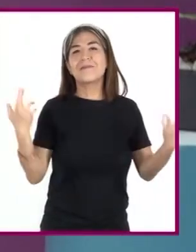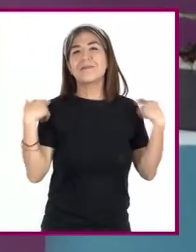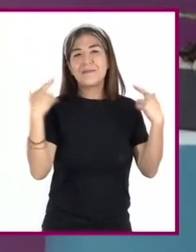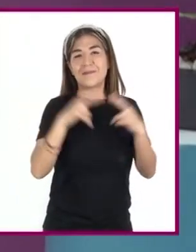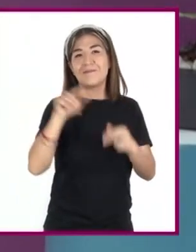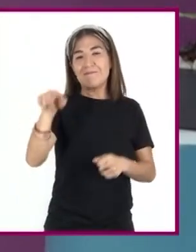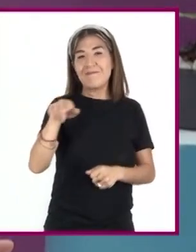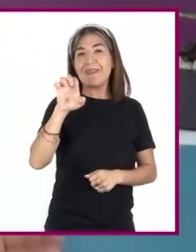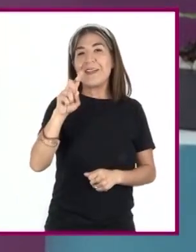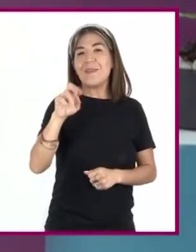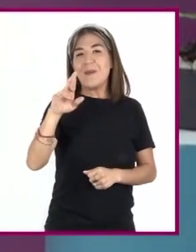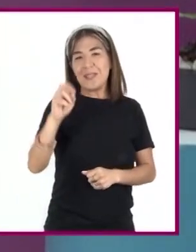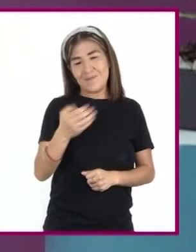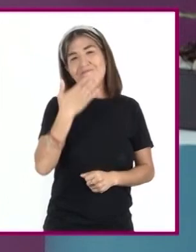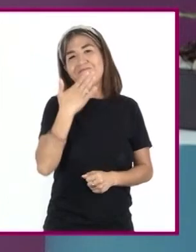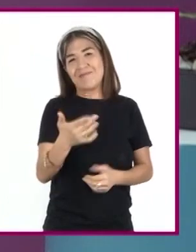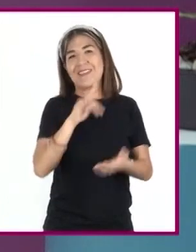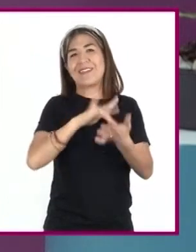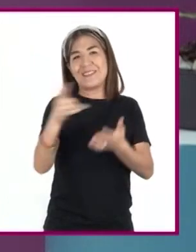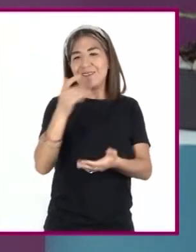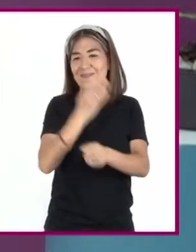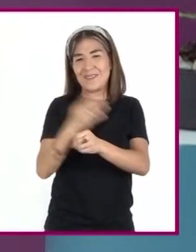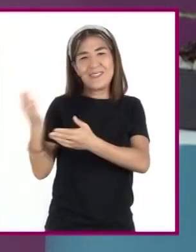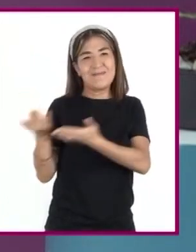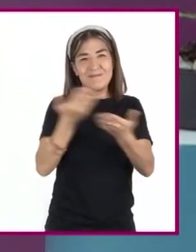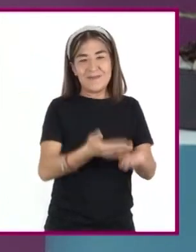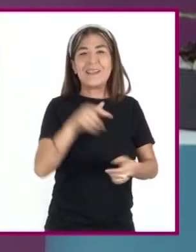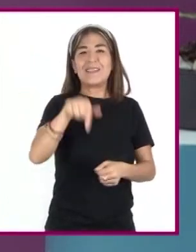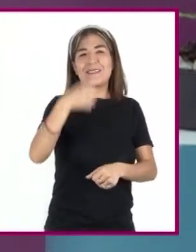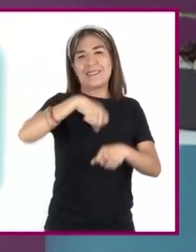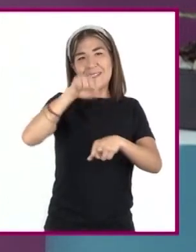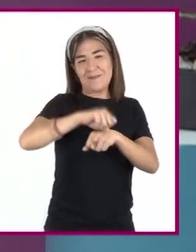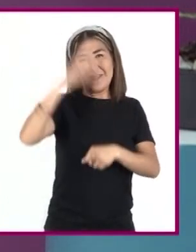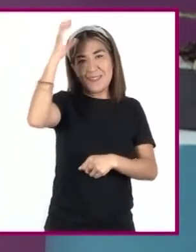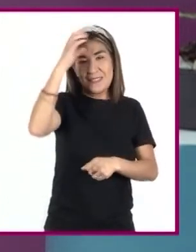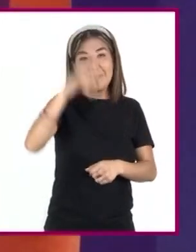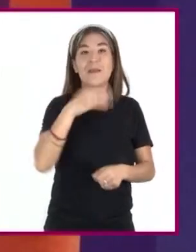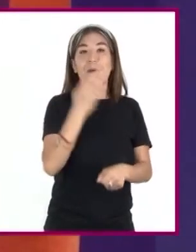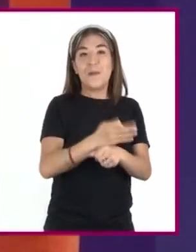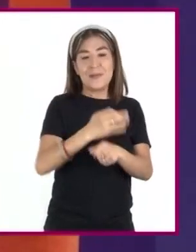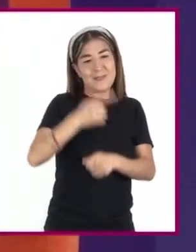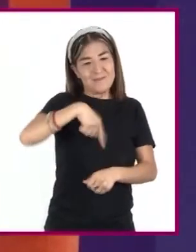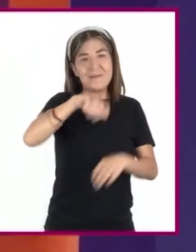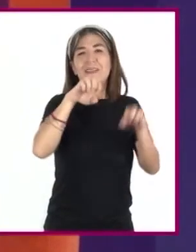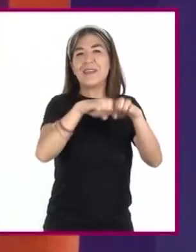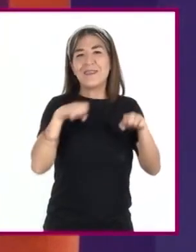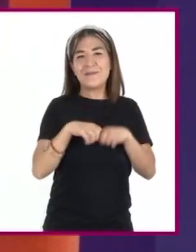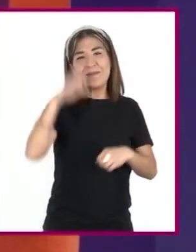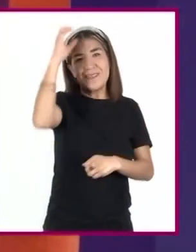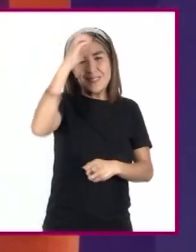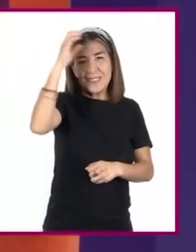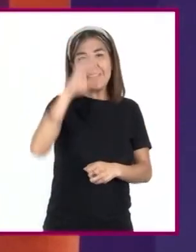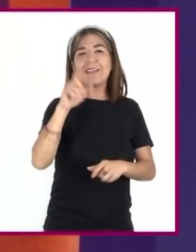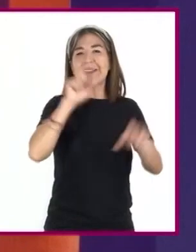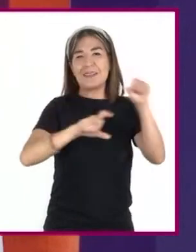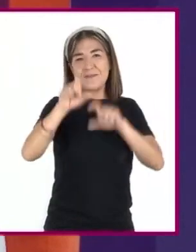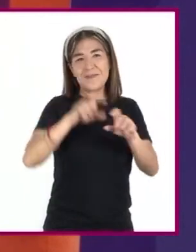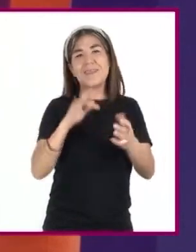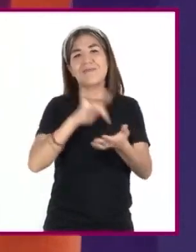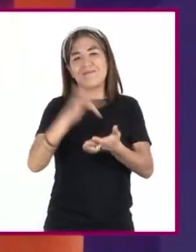Maestro Bustos, fue un honor contar con su presencia en la Semana de la Ciencia, a nombre de todo el equipo de la asignatura de Ciencias